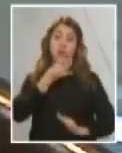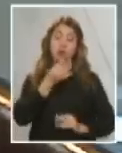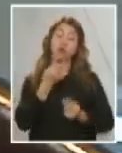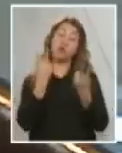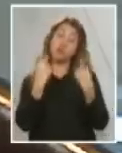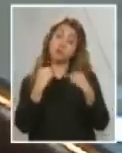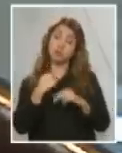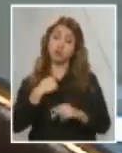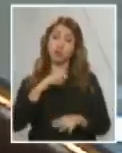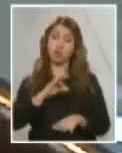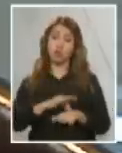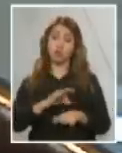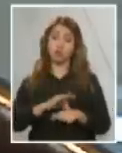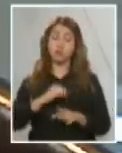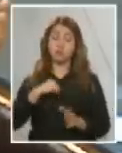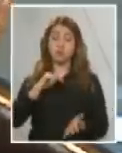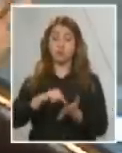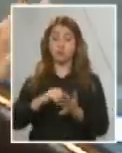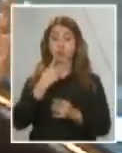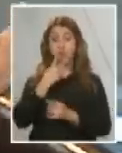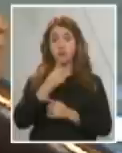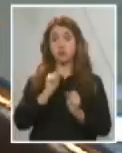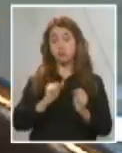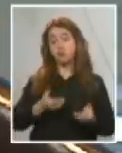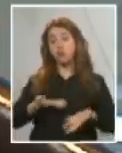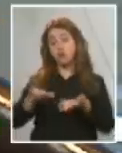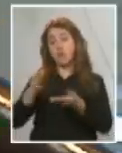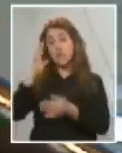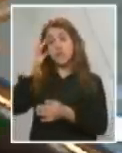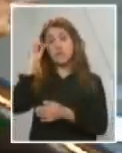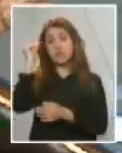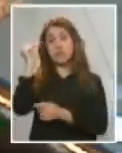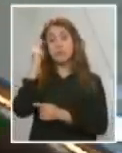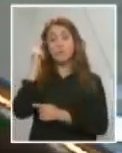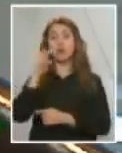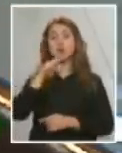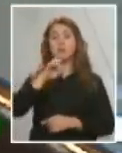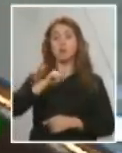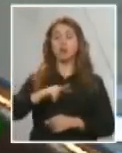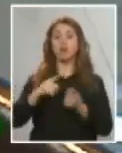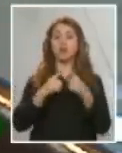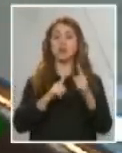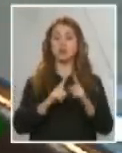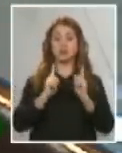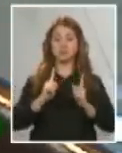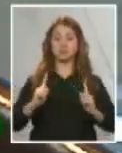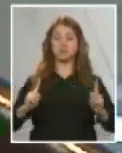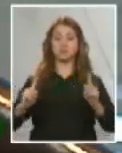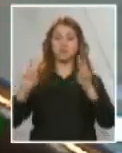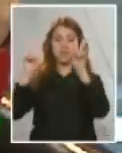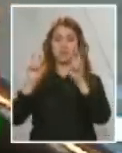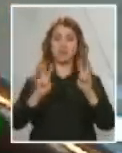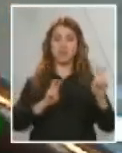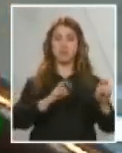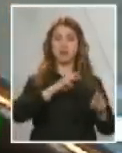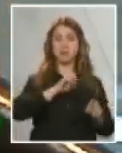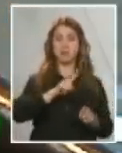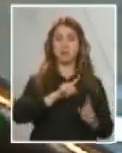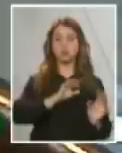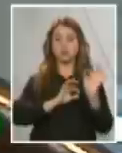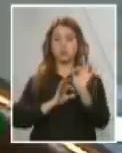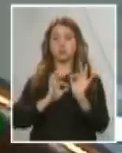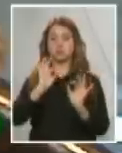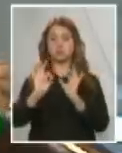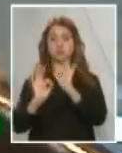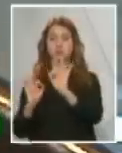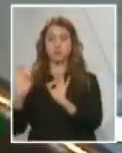humildemente, yo soy doctor y desde mi punto a lo mejor le puedo dar una idea, pero somos mentores de distintas áreas. Por lo tanto, cada mentor le va poniendo